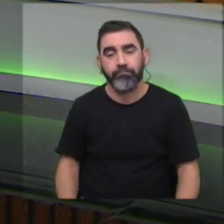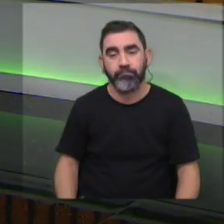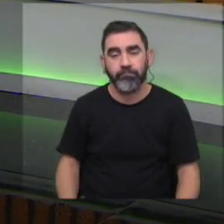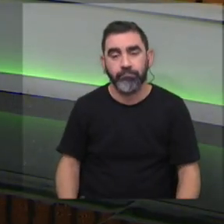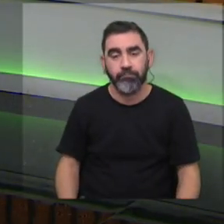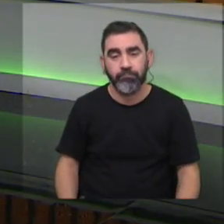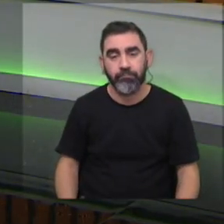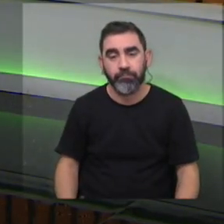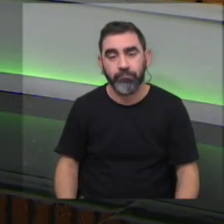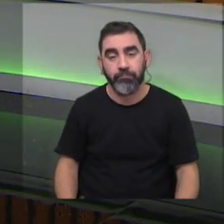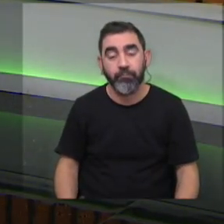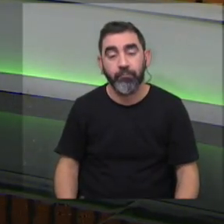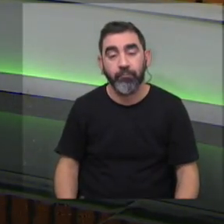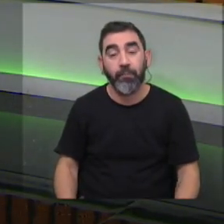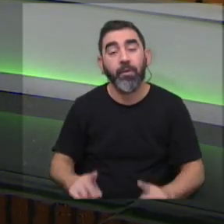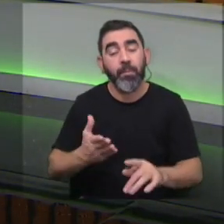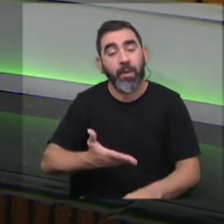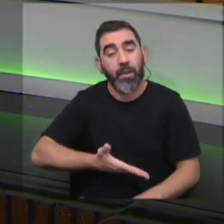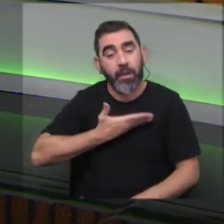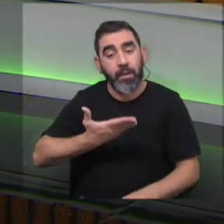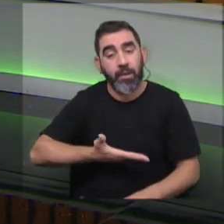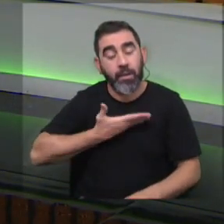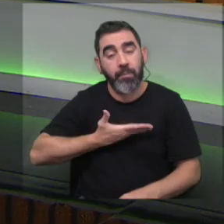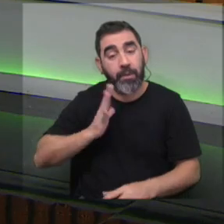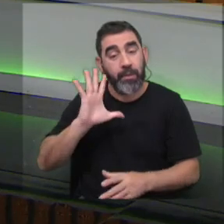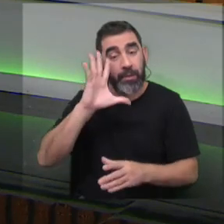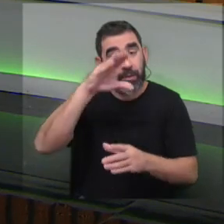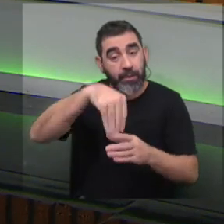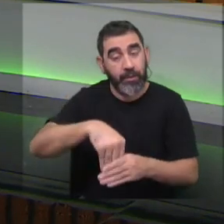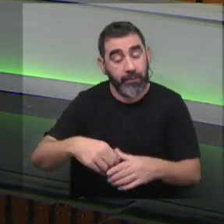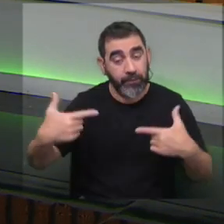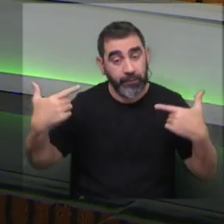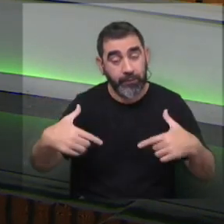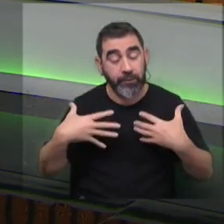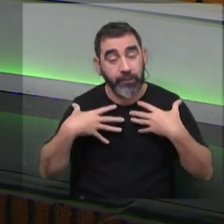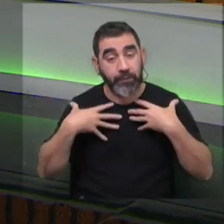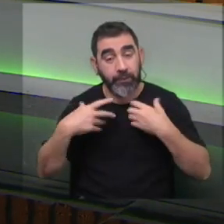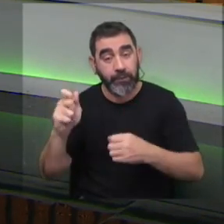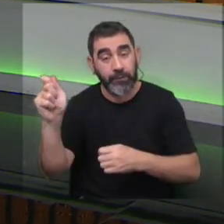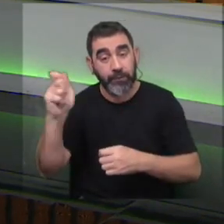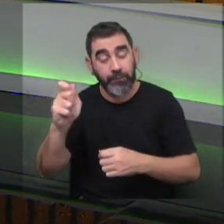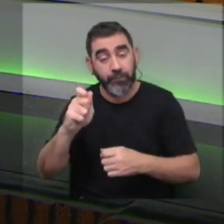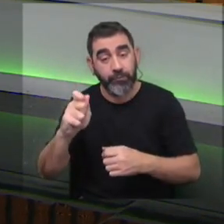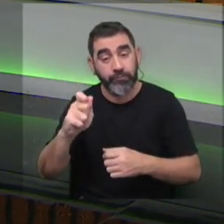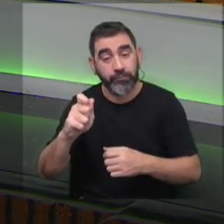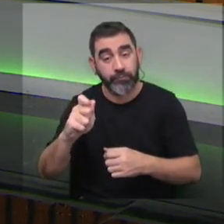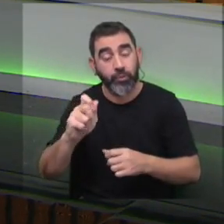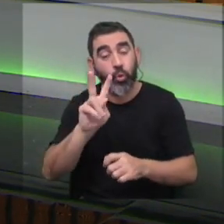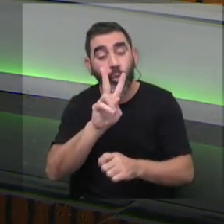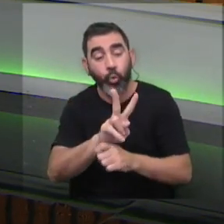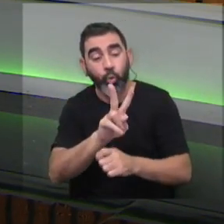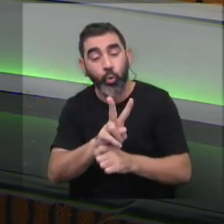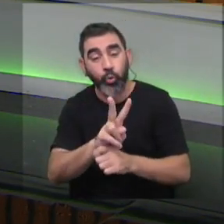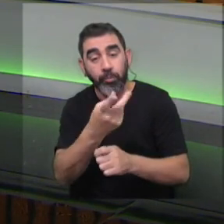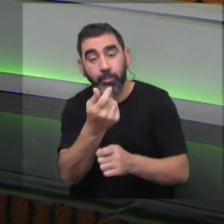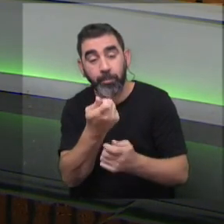mundos del casmu reclamó por su parte que la intervención que va a realizar el gobierno se haga con un control sobre los